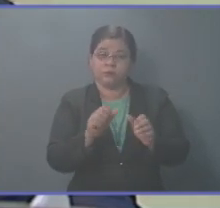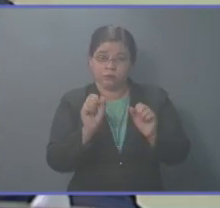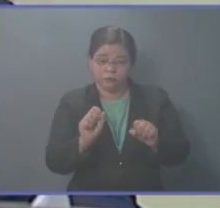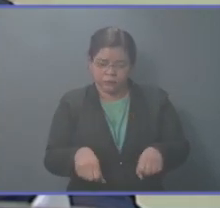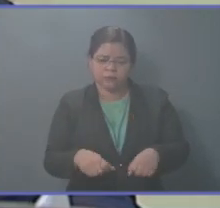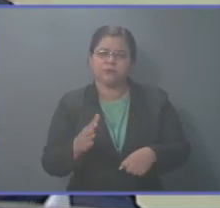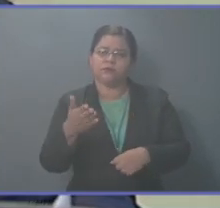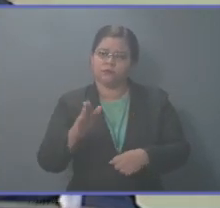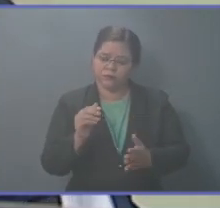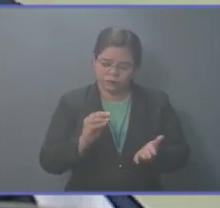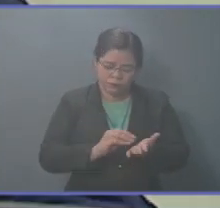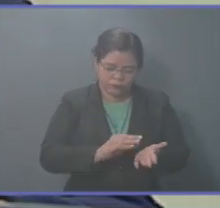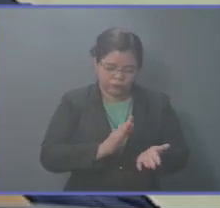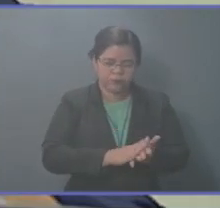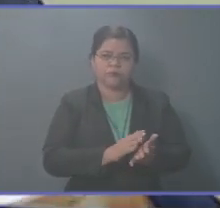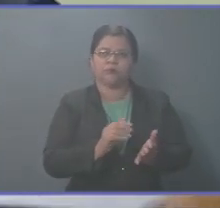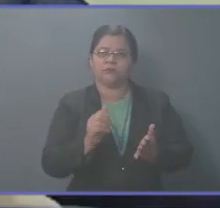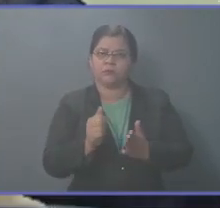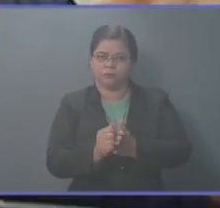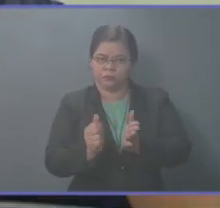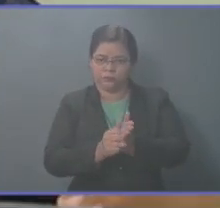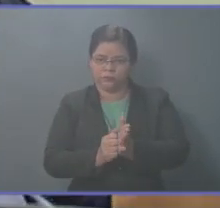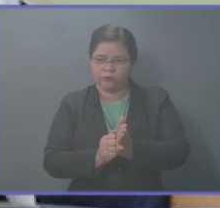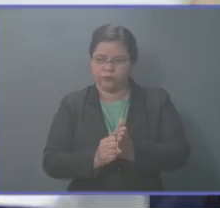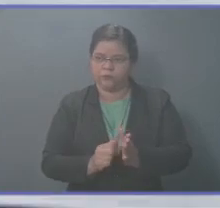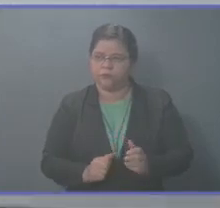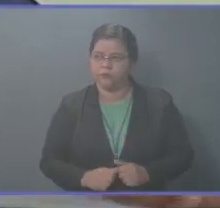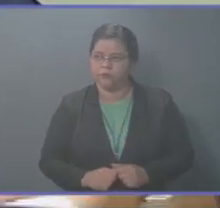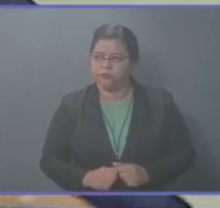la utilización de la facultad que les otorga